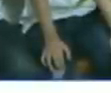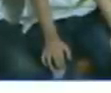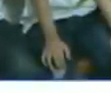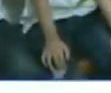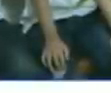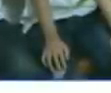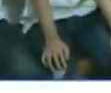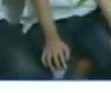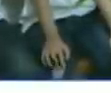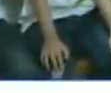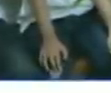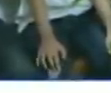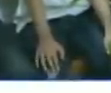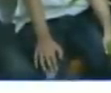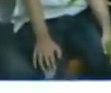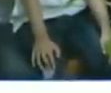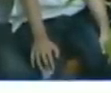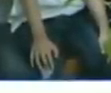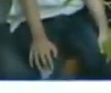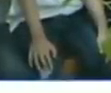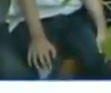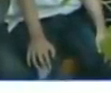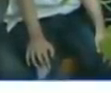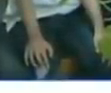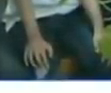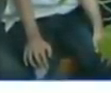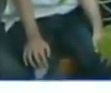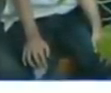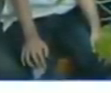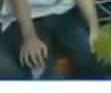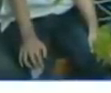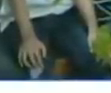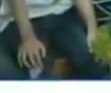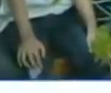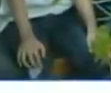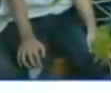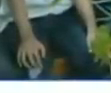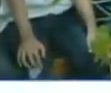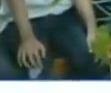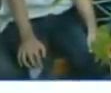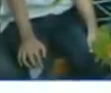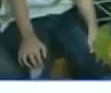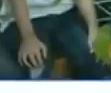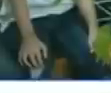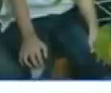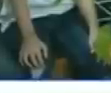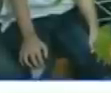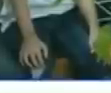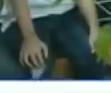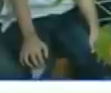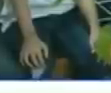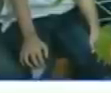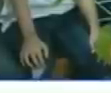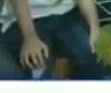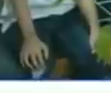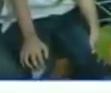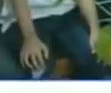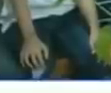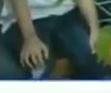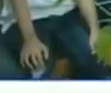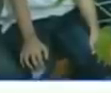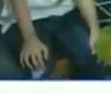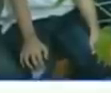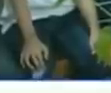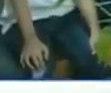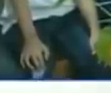sueño, el sueño de que nuestros compañeros, nuestros vecinos de viviendas venezolanos, Nueva Barinas 2, hoy tengan su